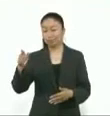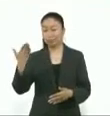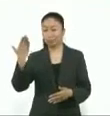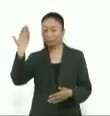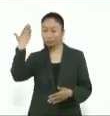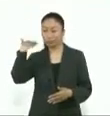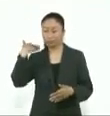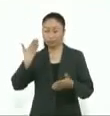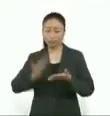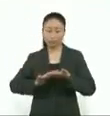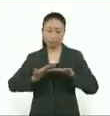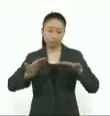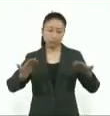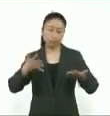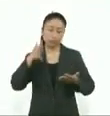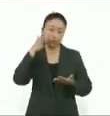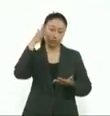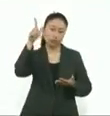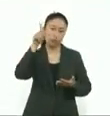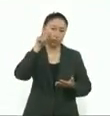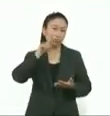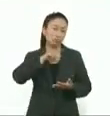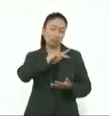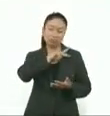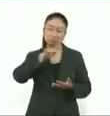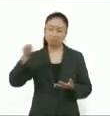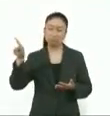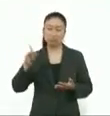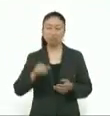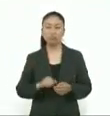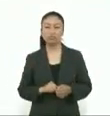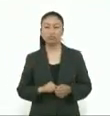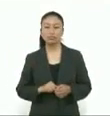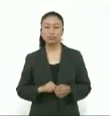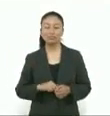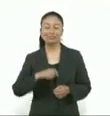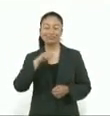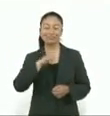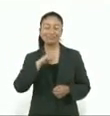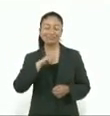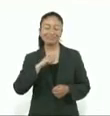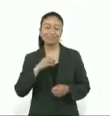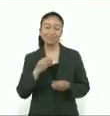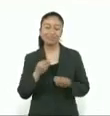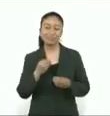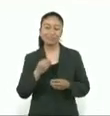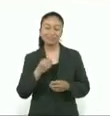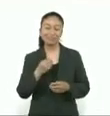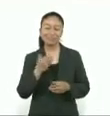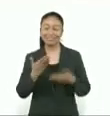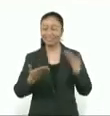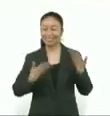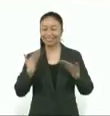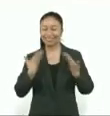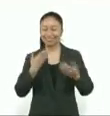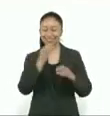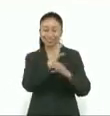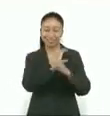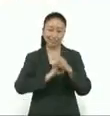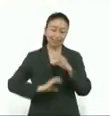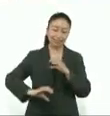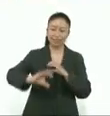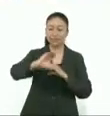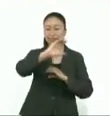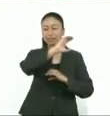y estaremos. Saludo con profunda alegría a la doctora Claudia Sheinbaum, jefa